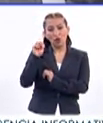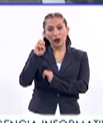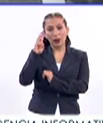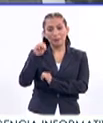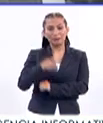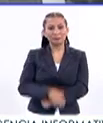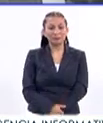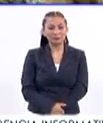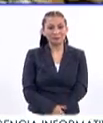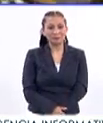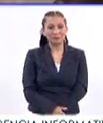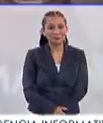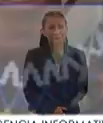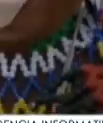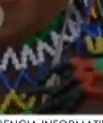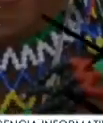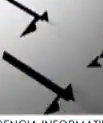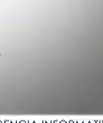de la UNAM.